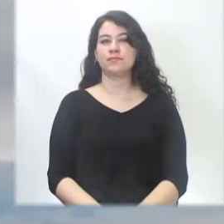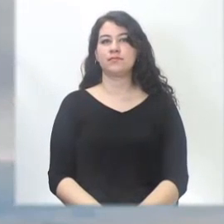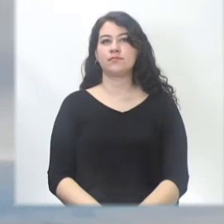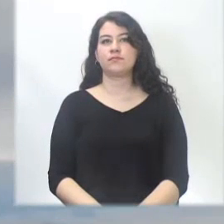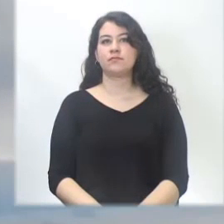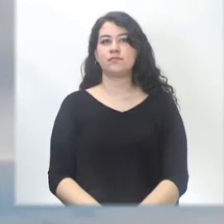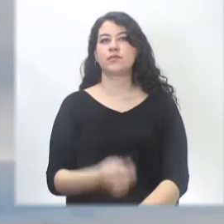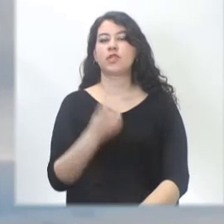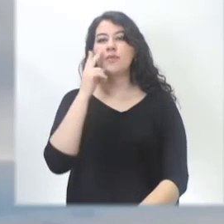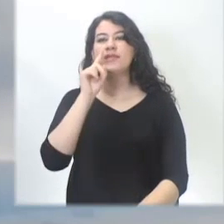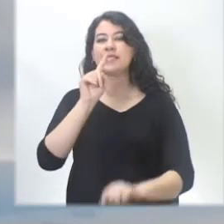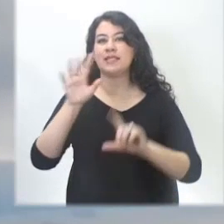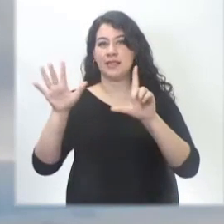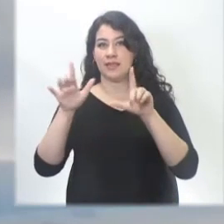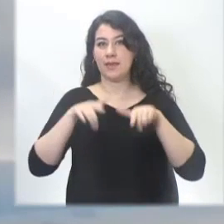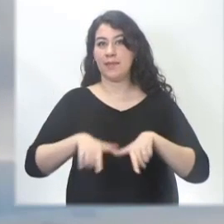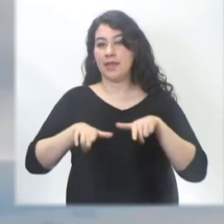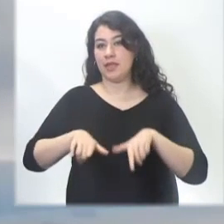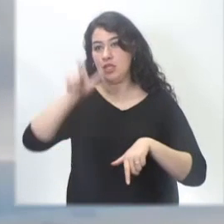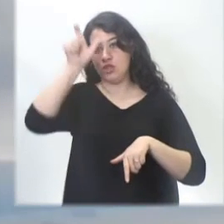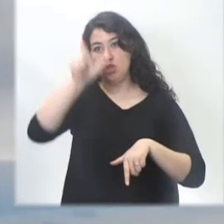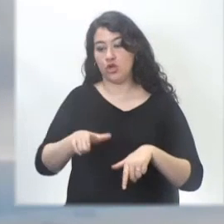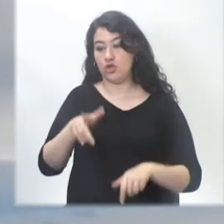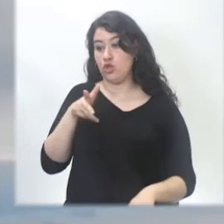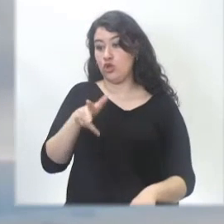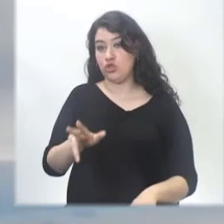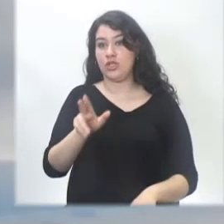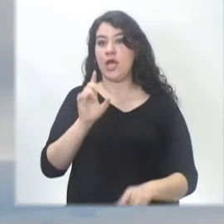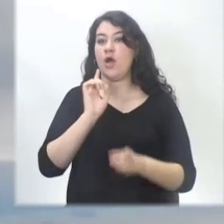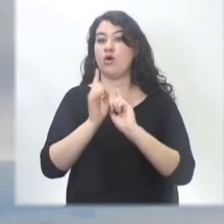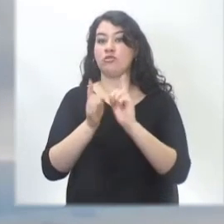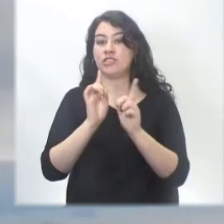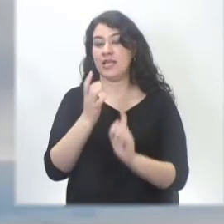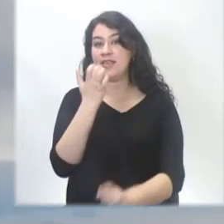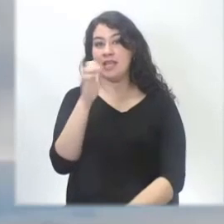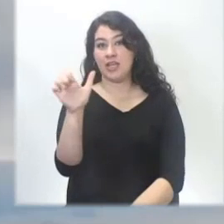En el 2017 el ministro en Rocha, el 11 de enero,